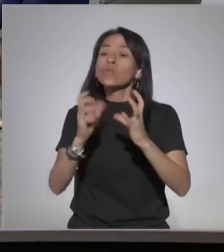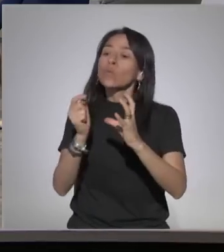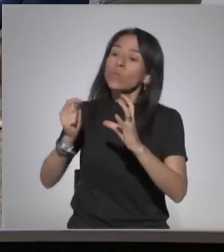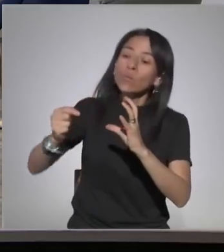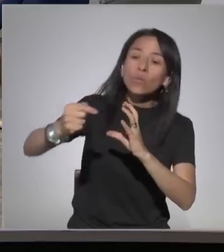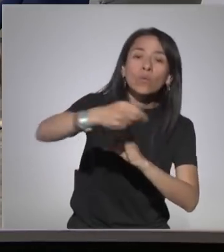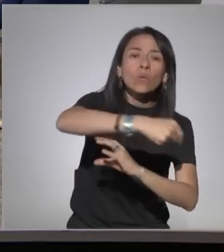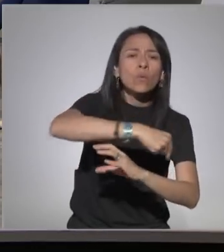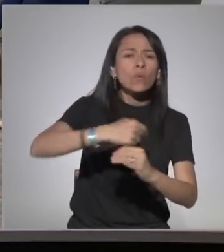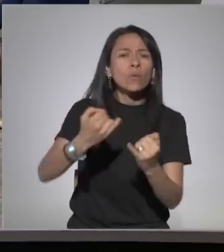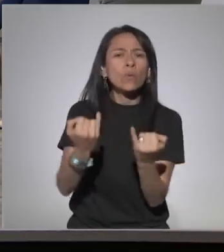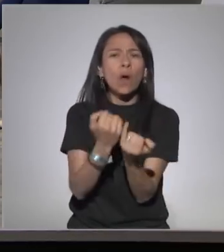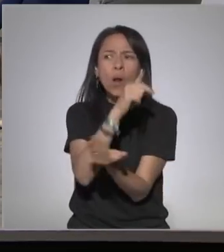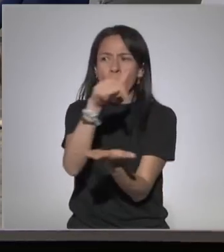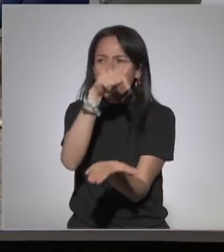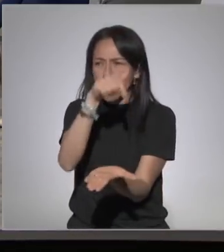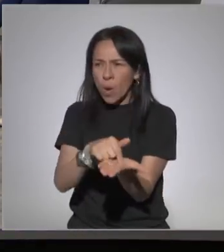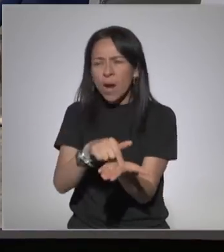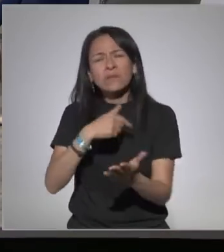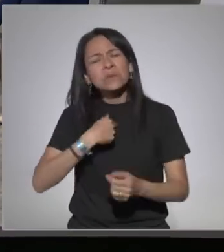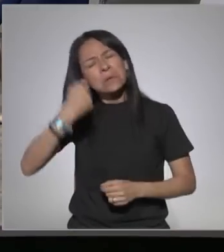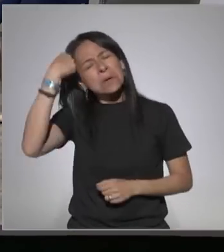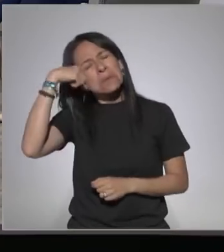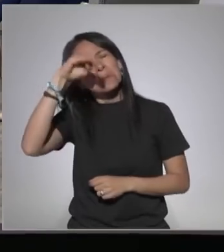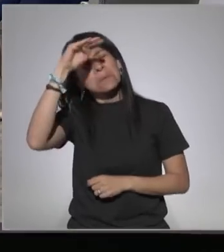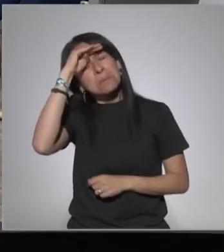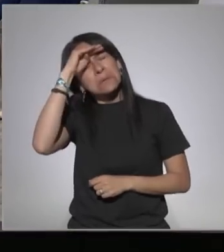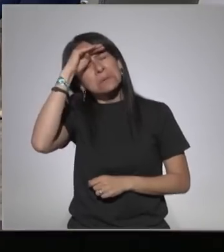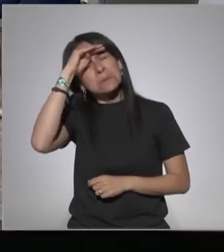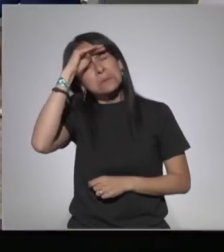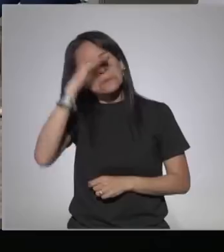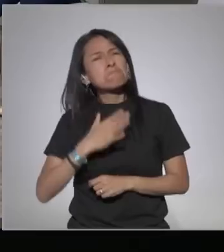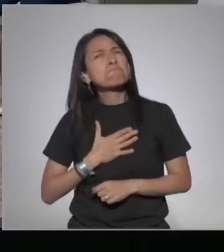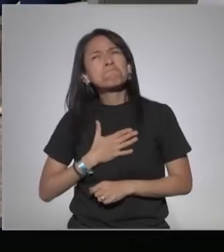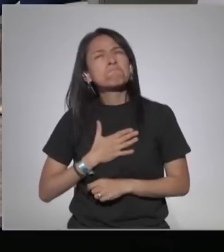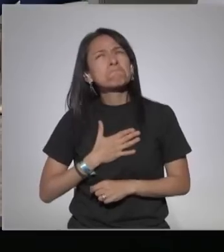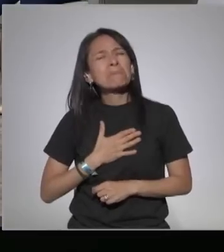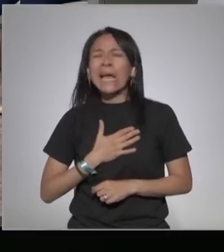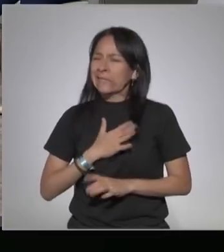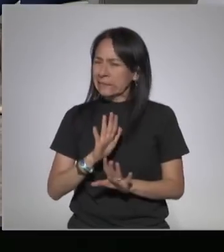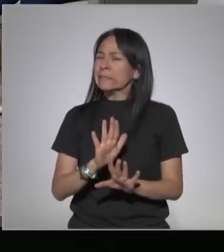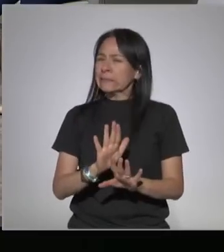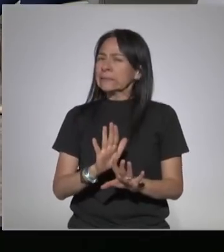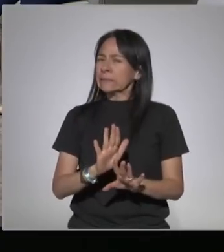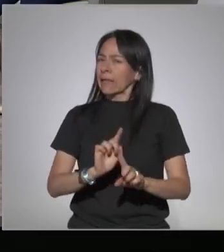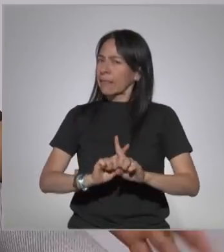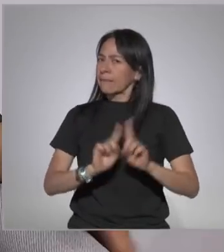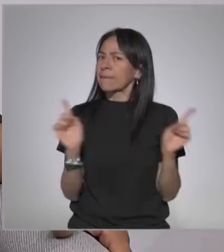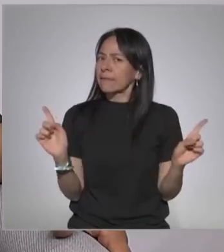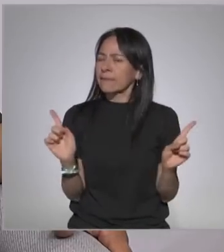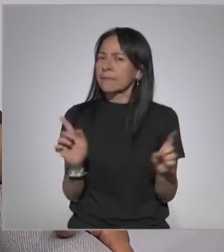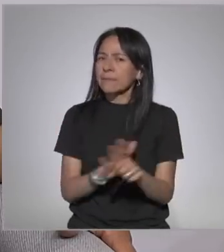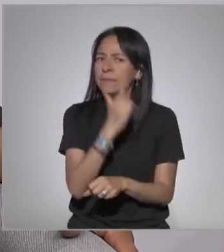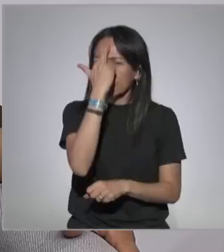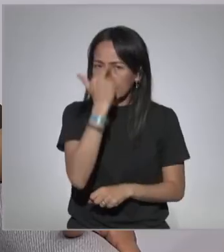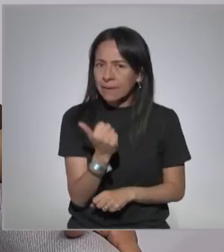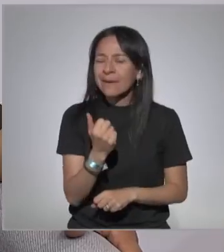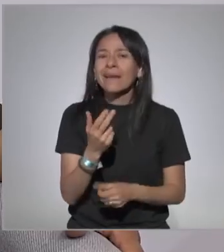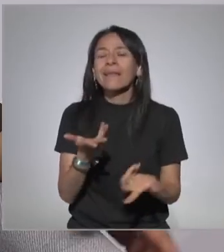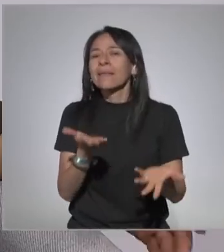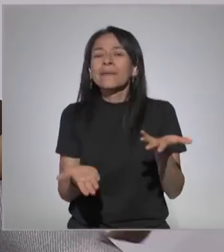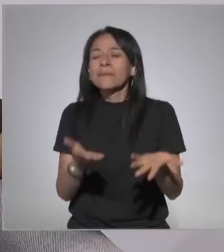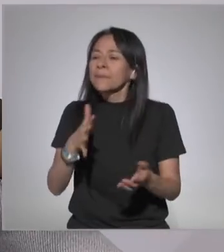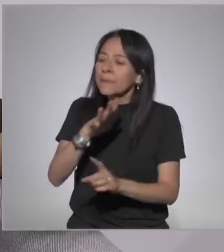Sí, yo pienso que es diferente. Es diferente porque los contextos van marcando